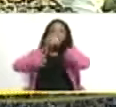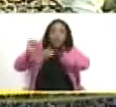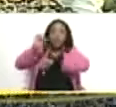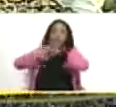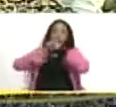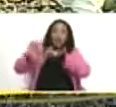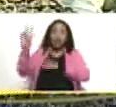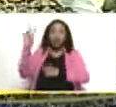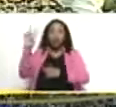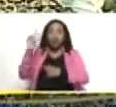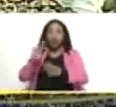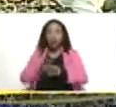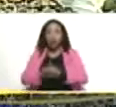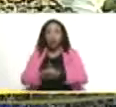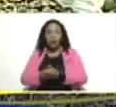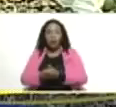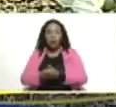patria.